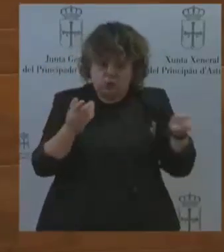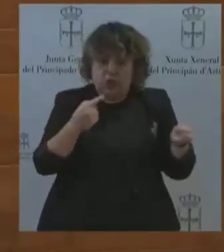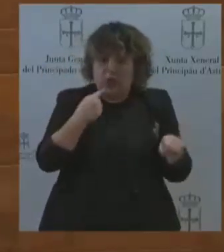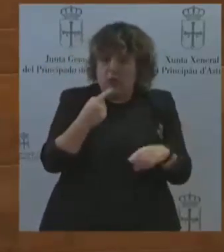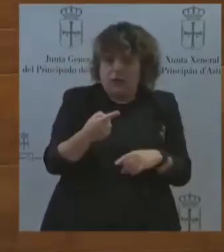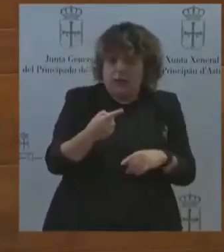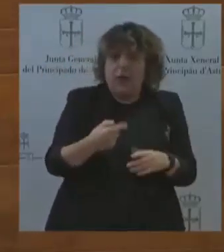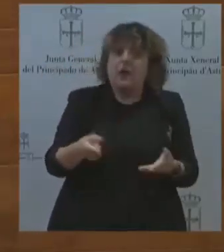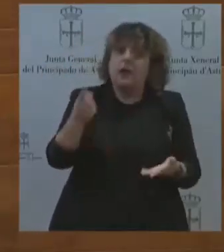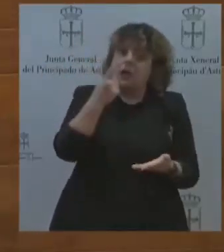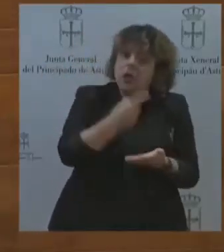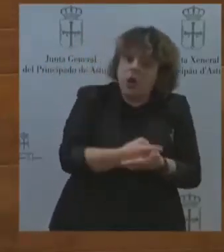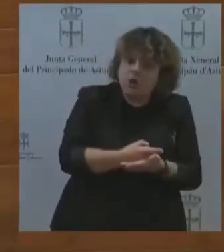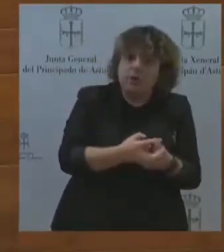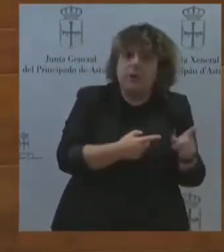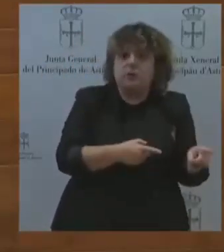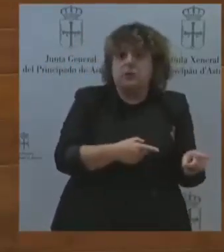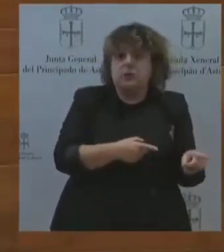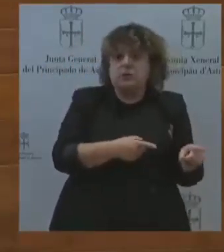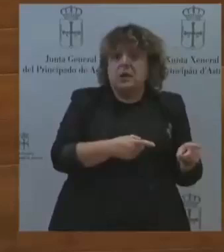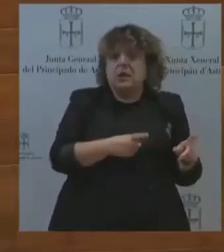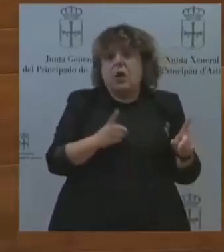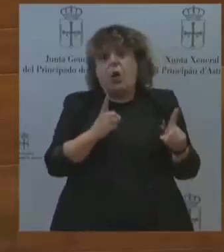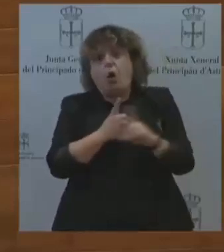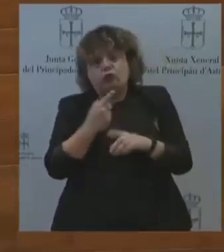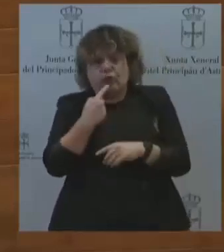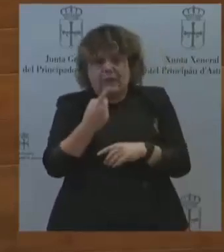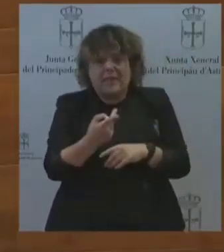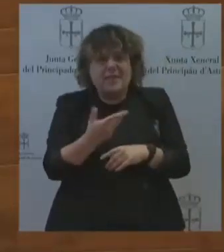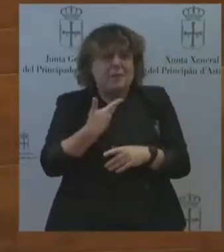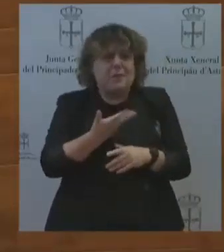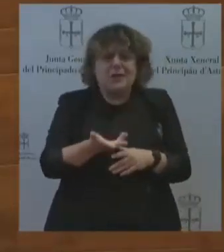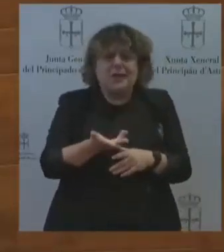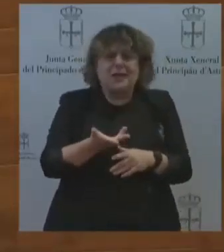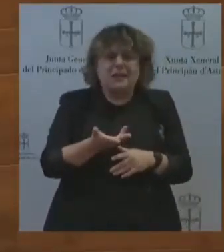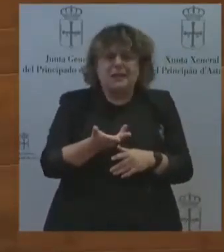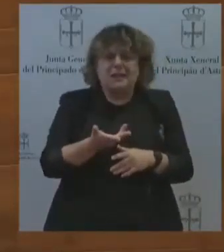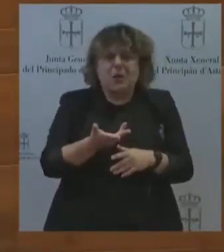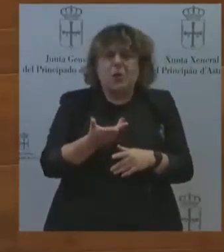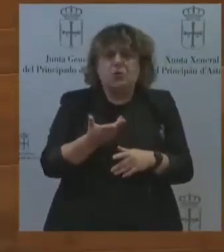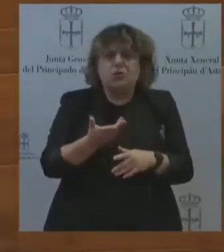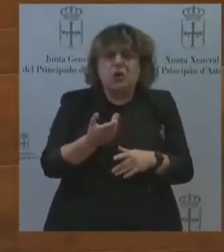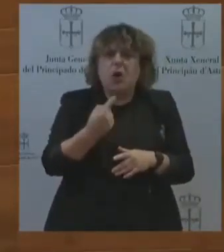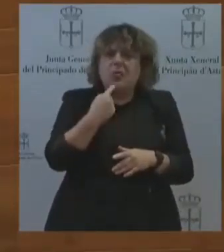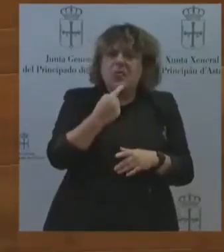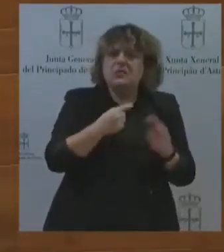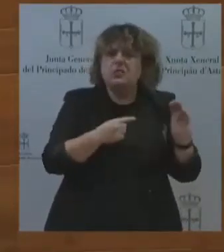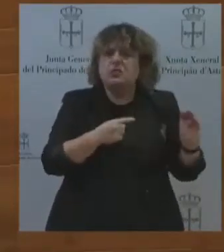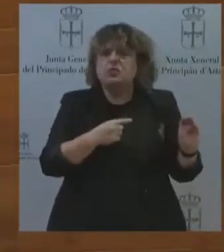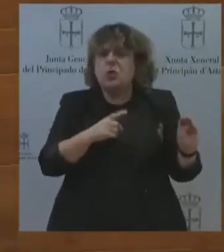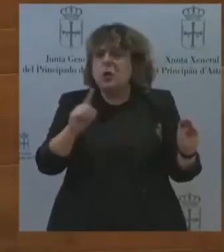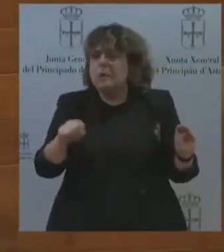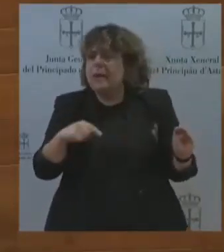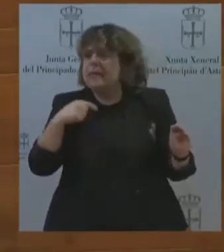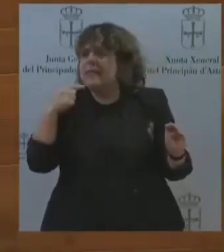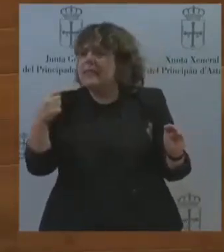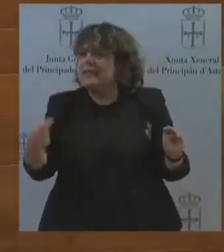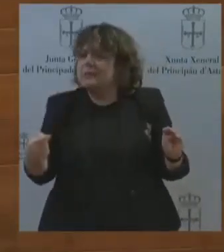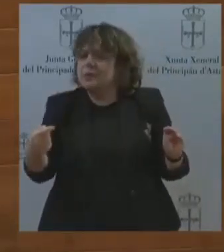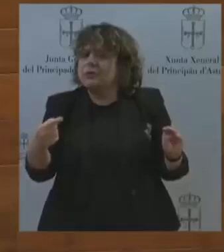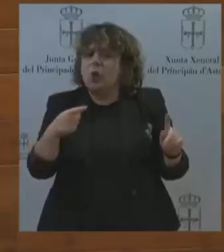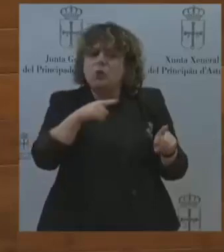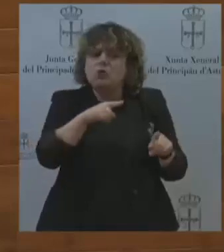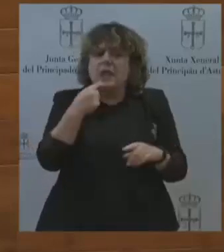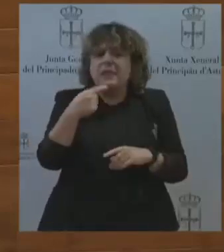Porque ¿cómo se sostiene esta afirmación, señor Barbón, segundos después de que usted señalara públicamente que no contaría con Vox en ningún